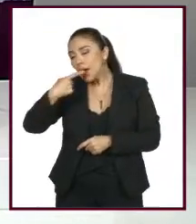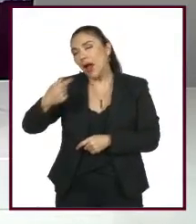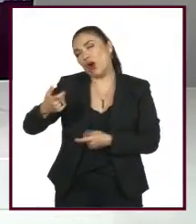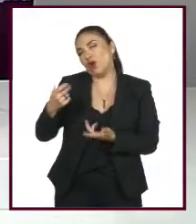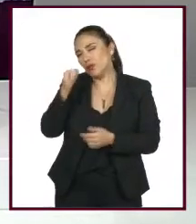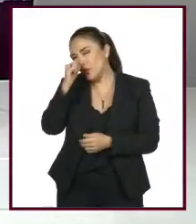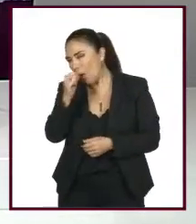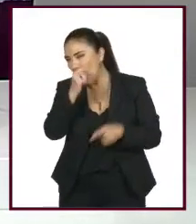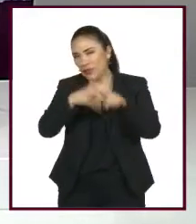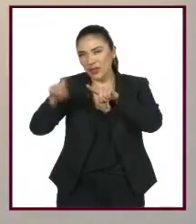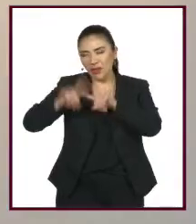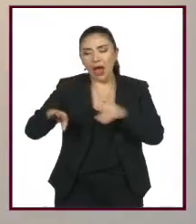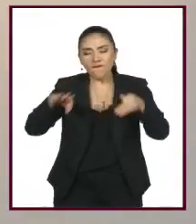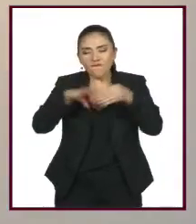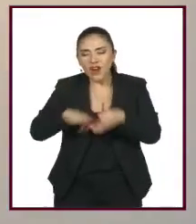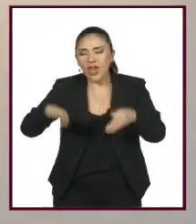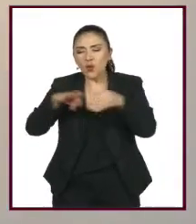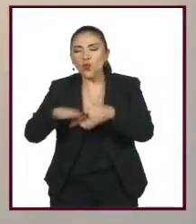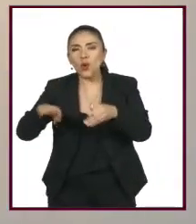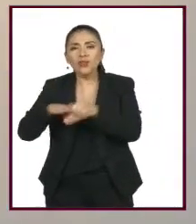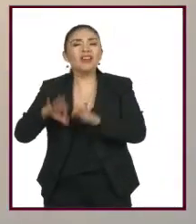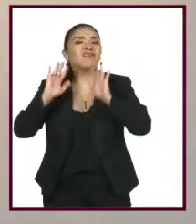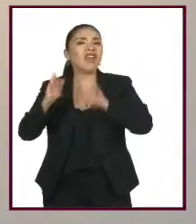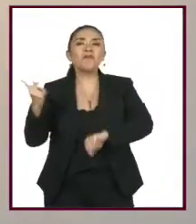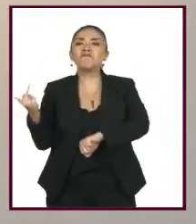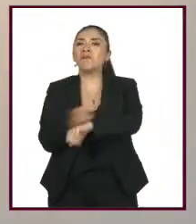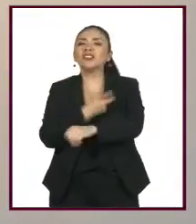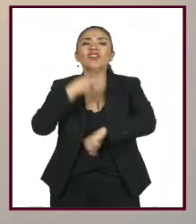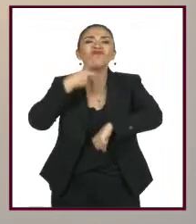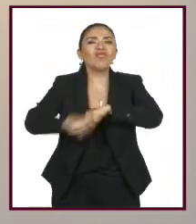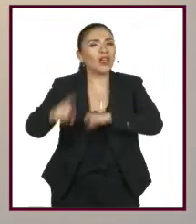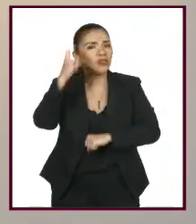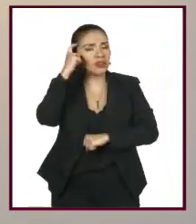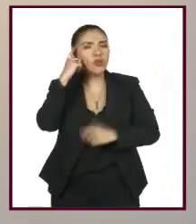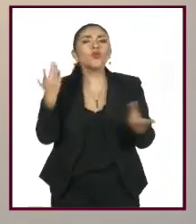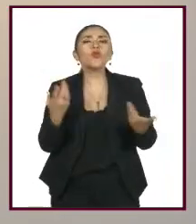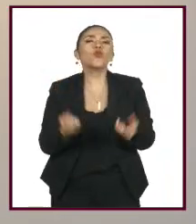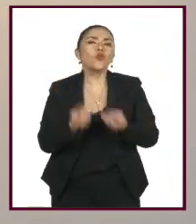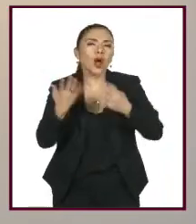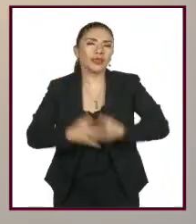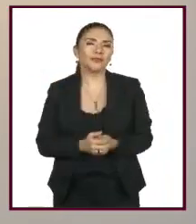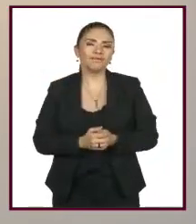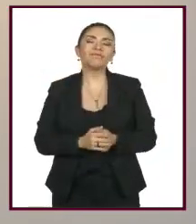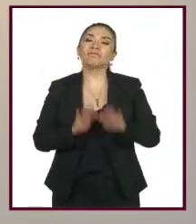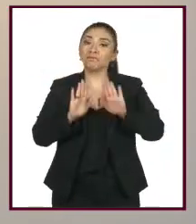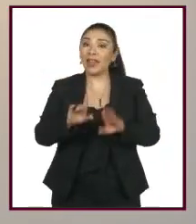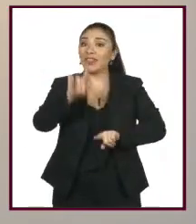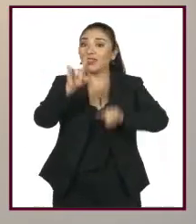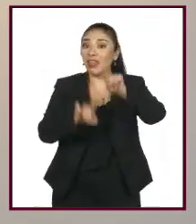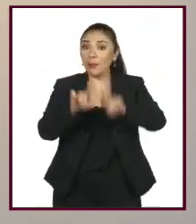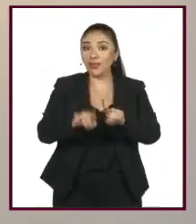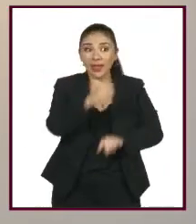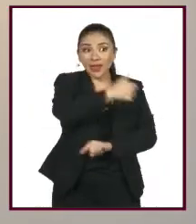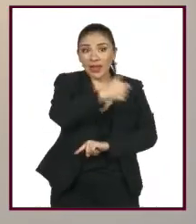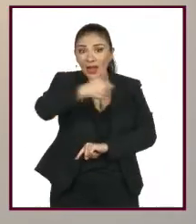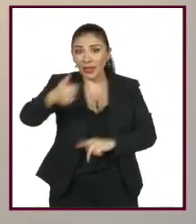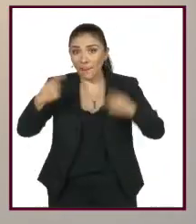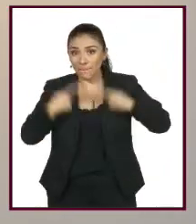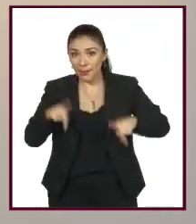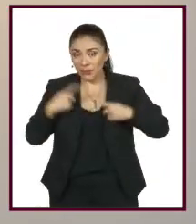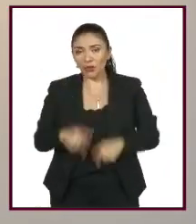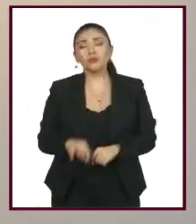neurológicamente? Va a depender mucho de cada individuo. Muchas veces puede ser